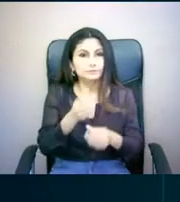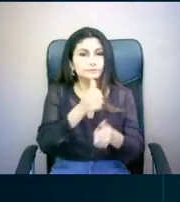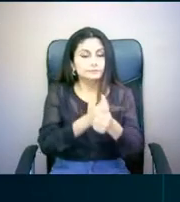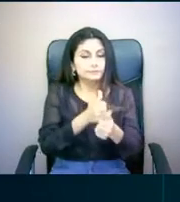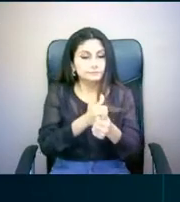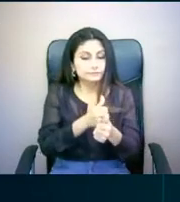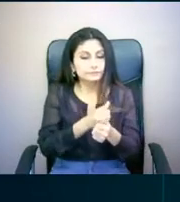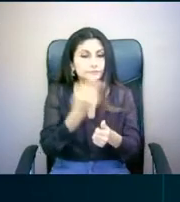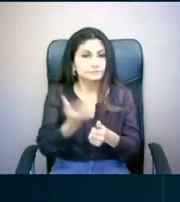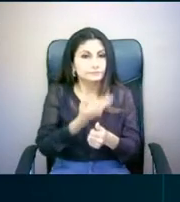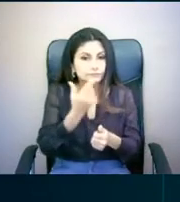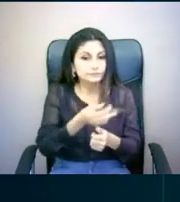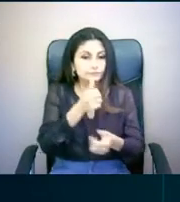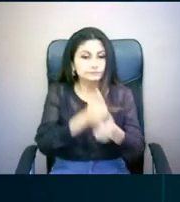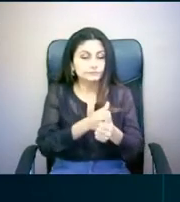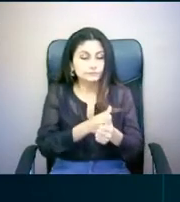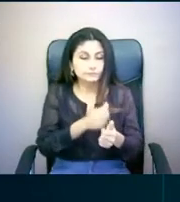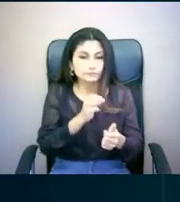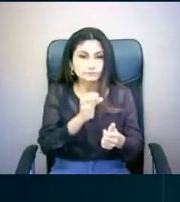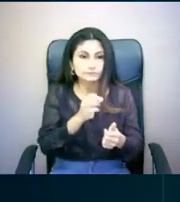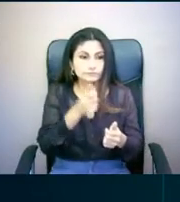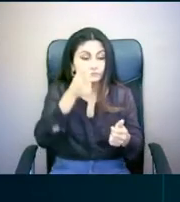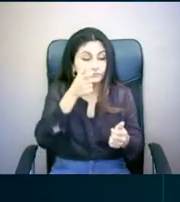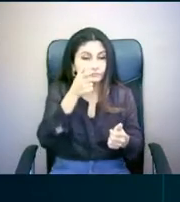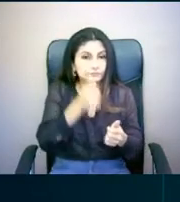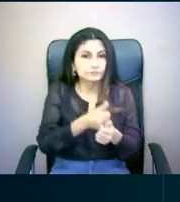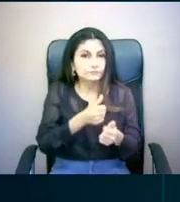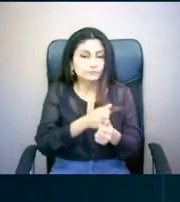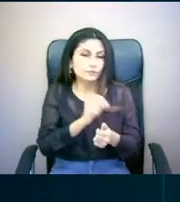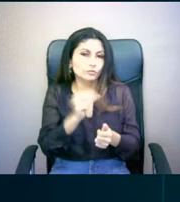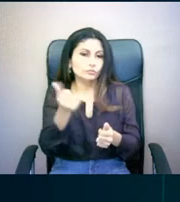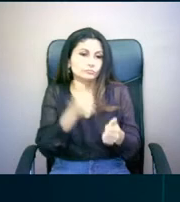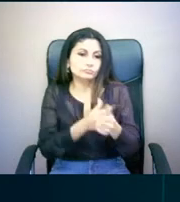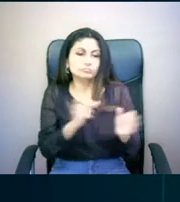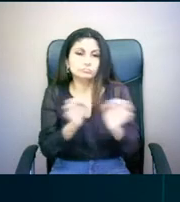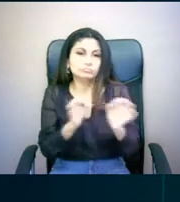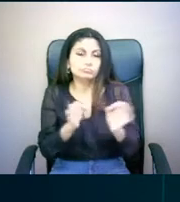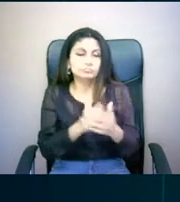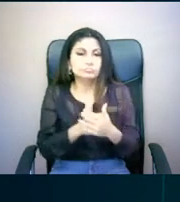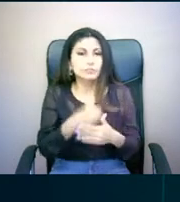el no supervisado, lo que llamamos los aprendizajes, y es a través de los cuales los algoritmos van